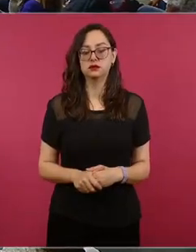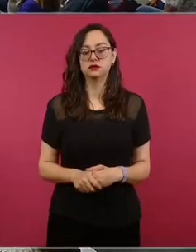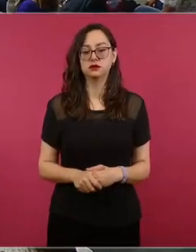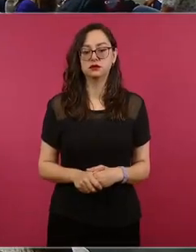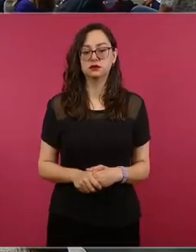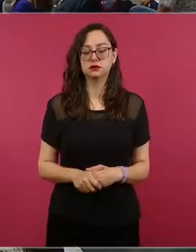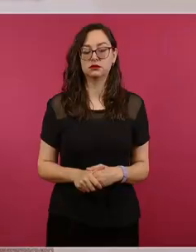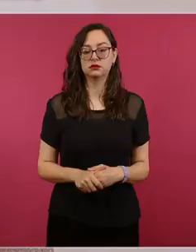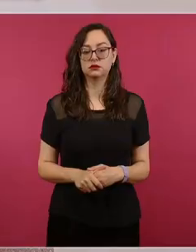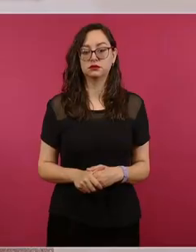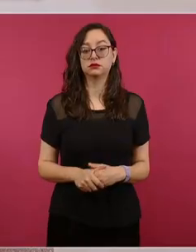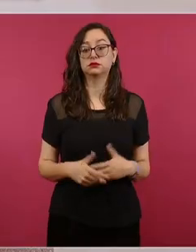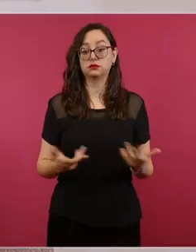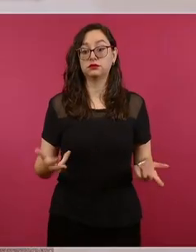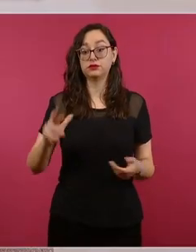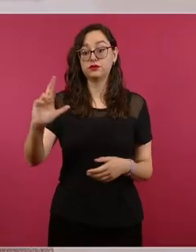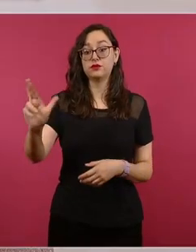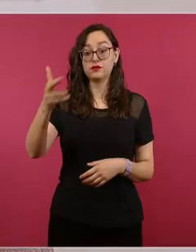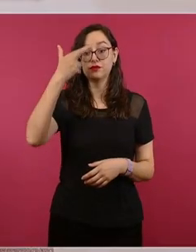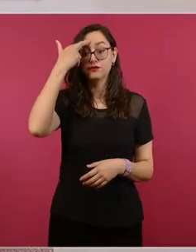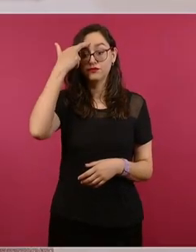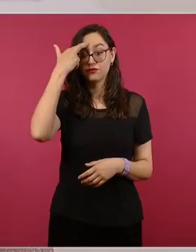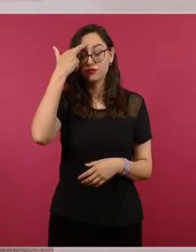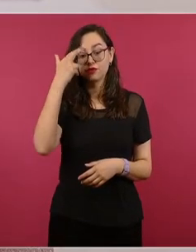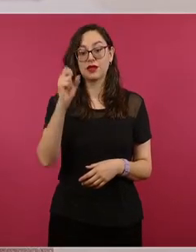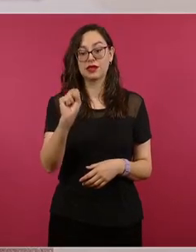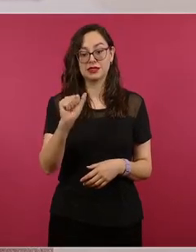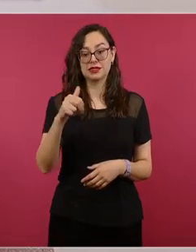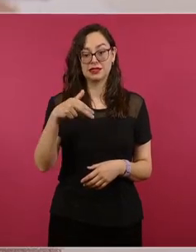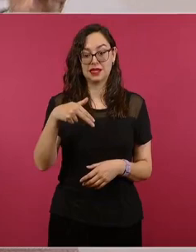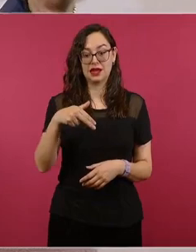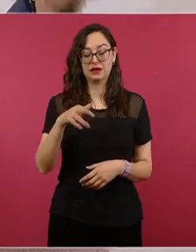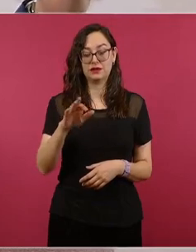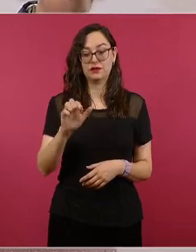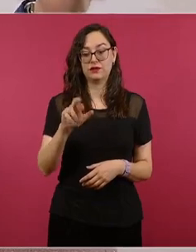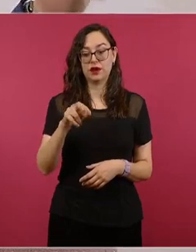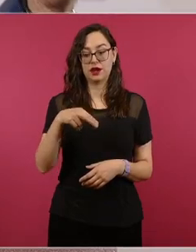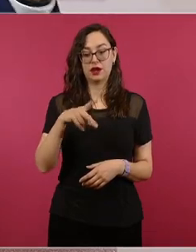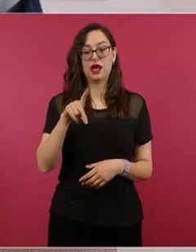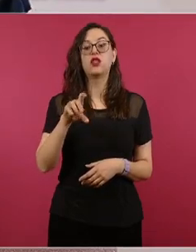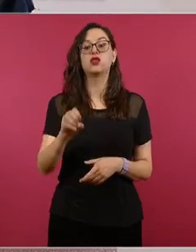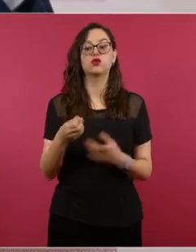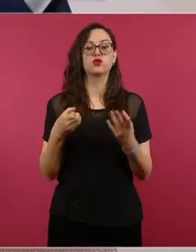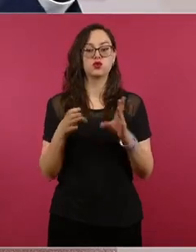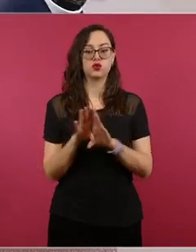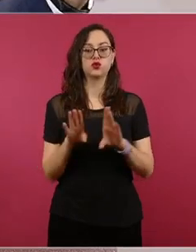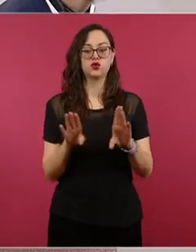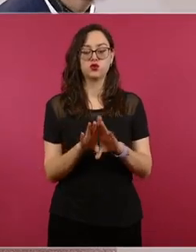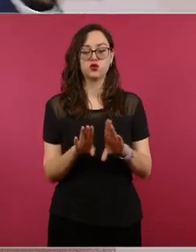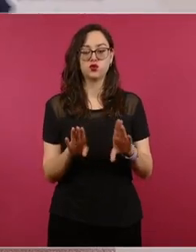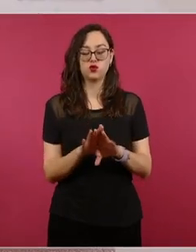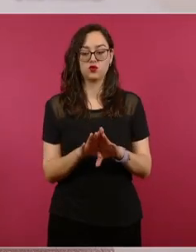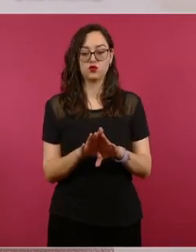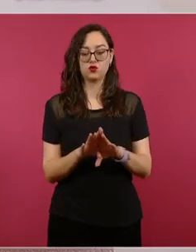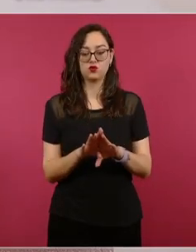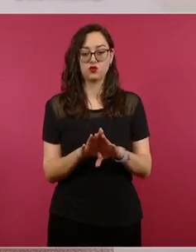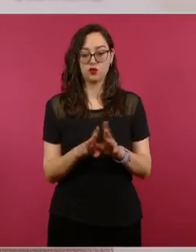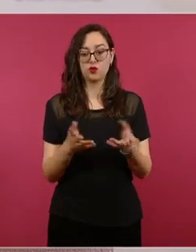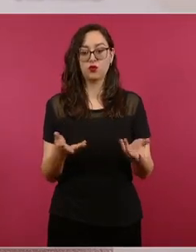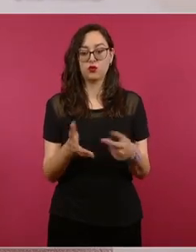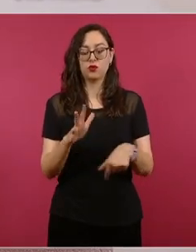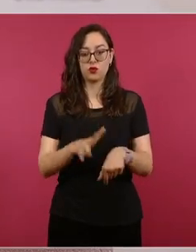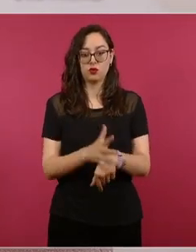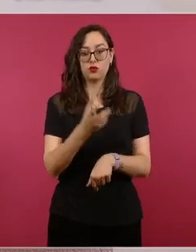¿Recuerdan aquello de San Fernando? Entonces, para nosotros,